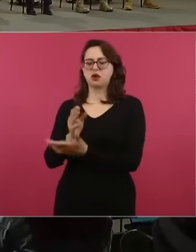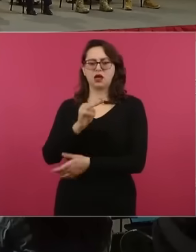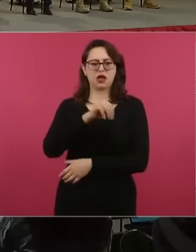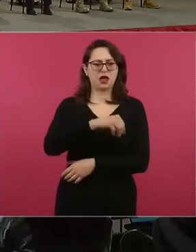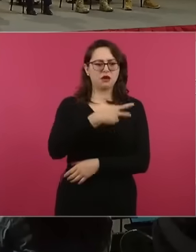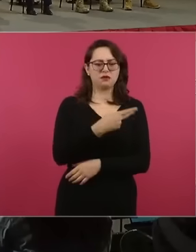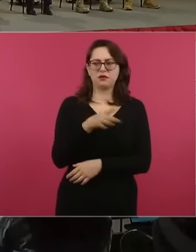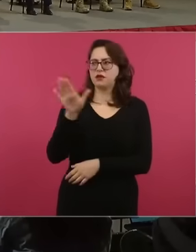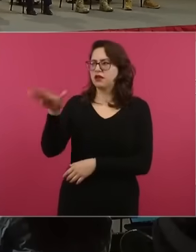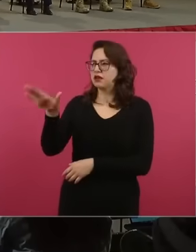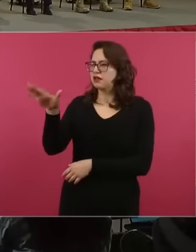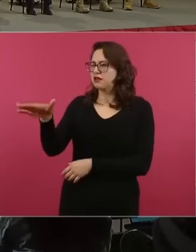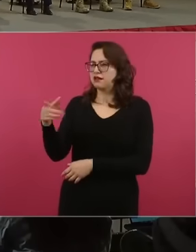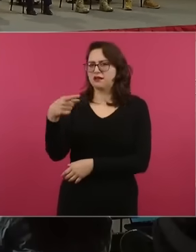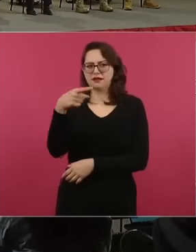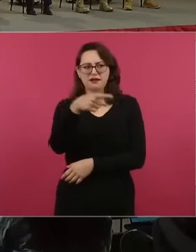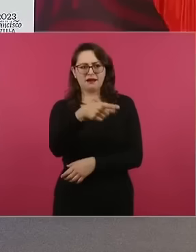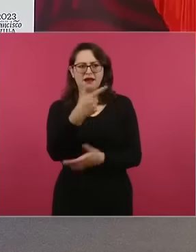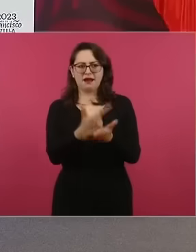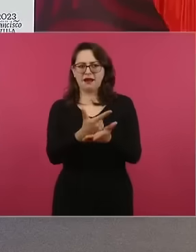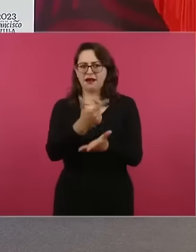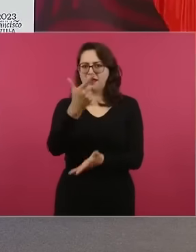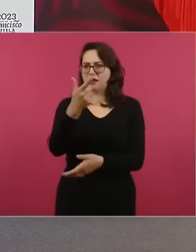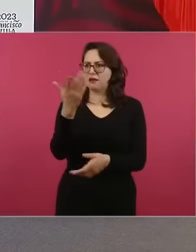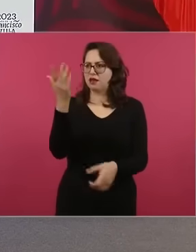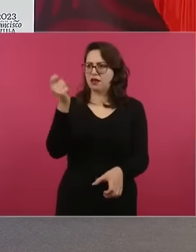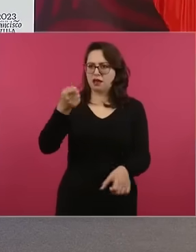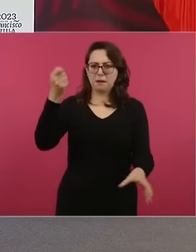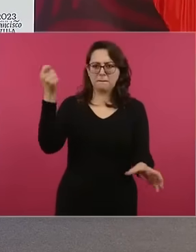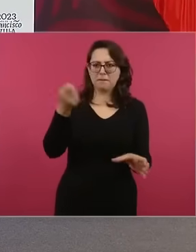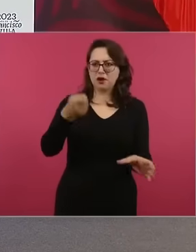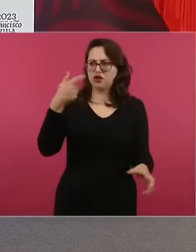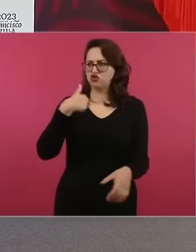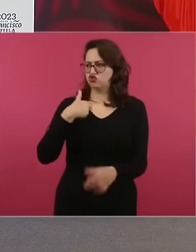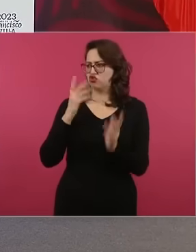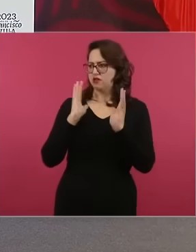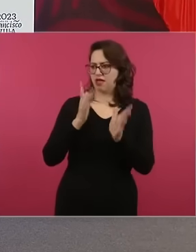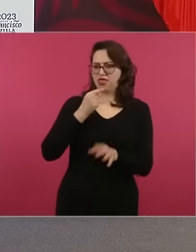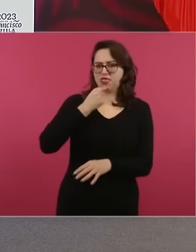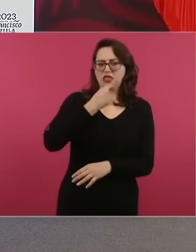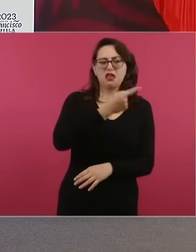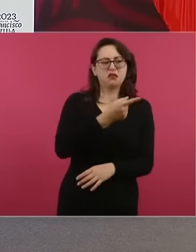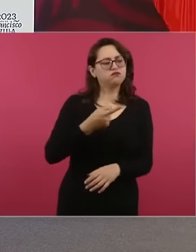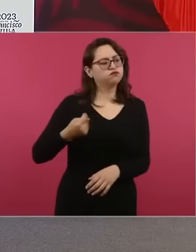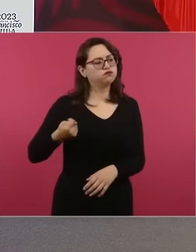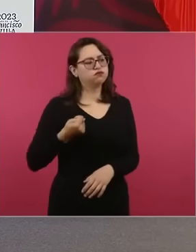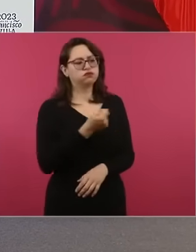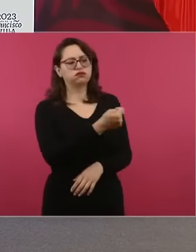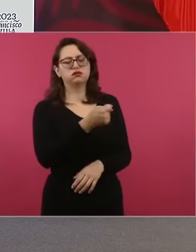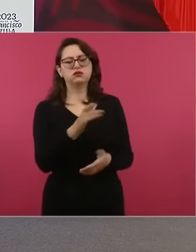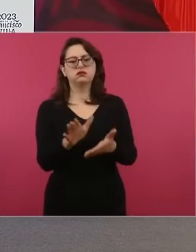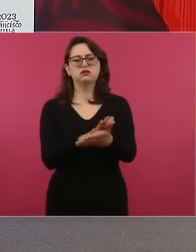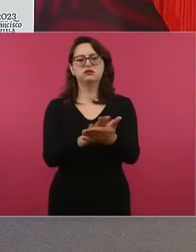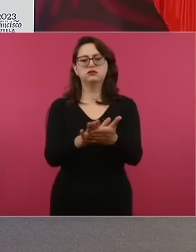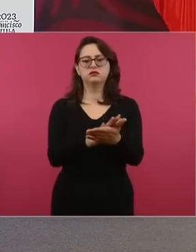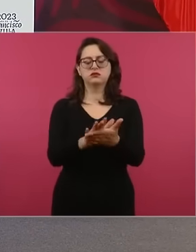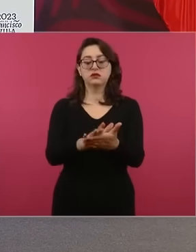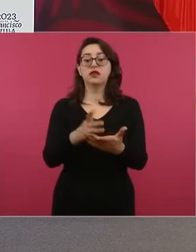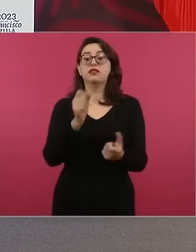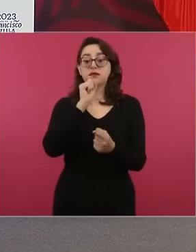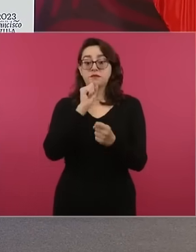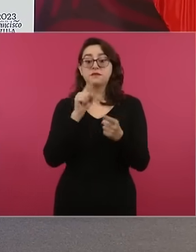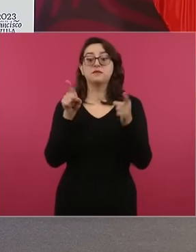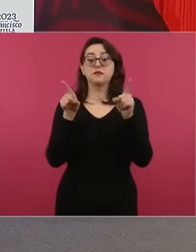por el Ministerio Público en procedimientos abreviados en audiencias públicas ha emitido expresiones ofensivas